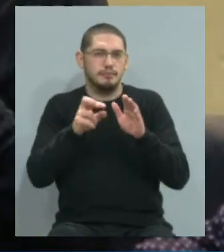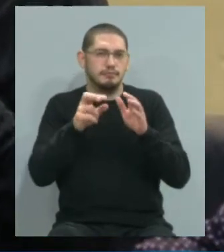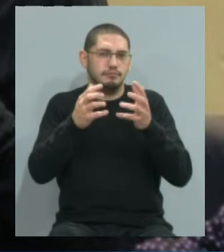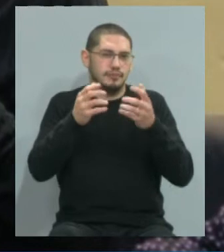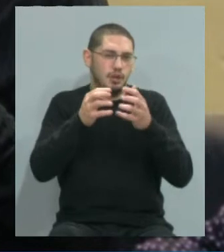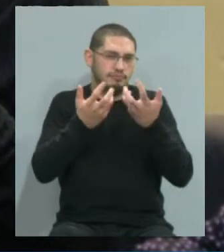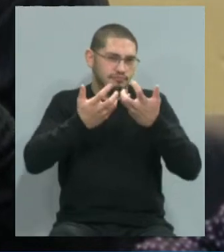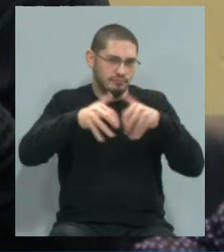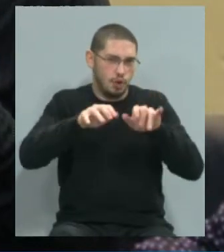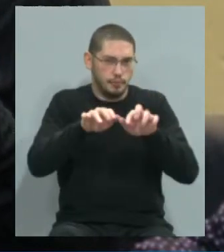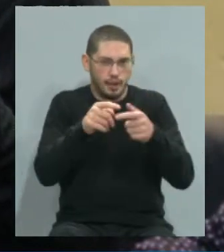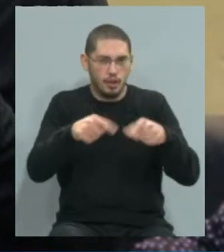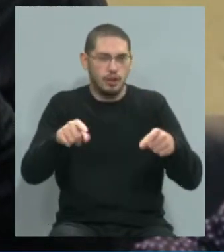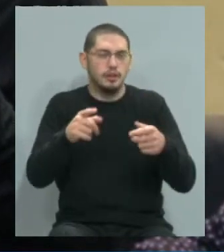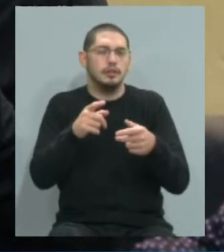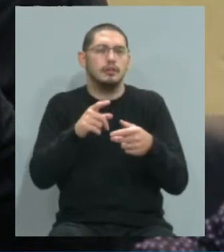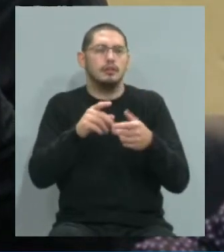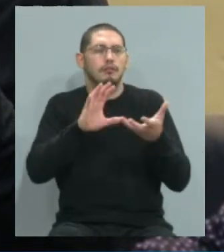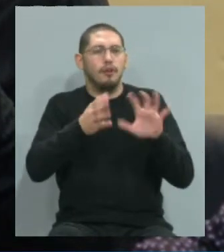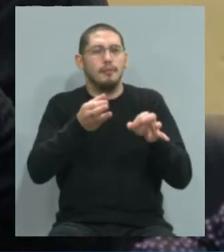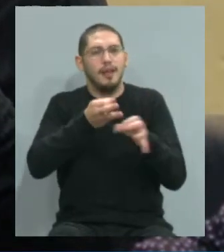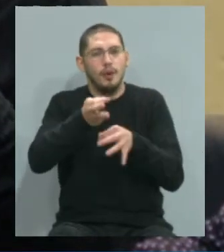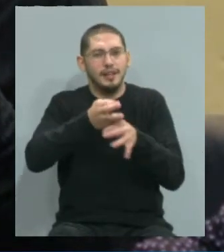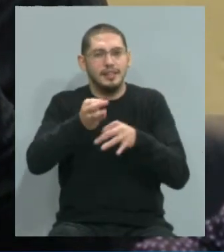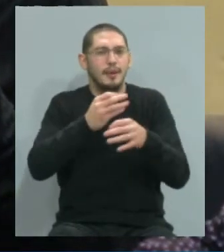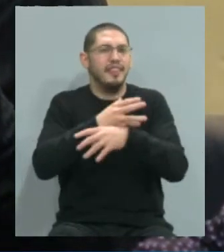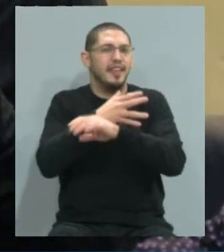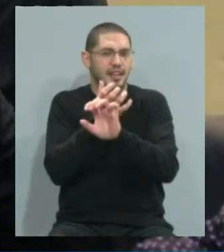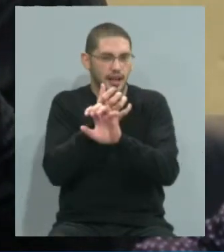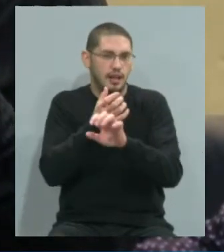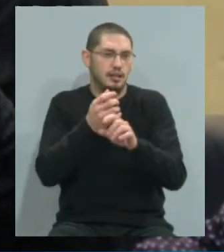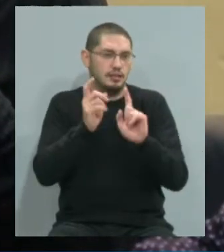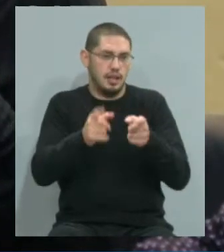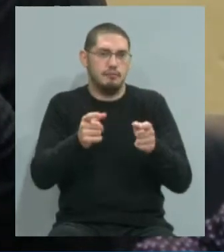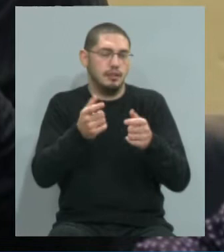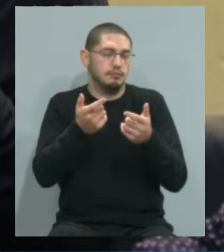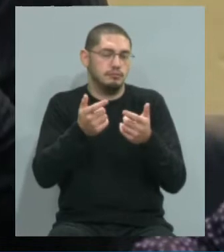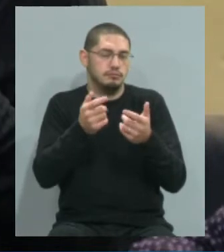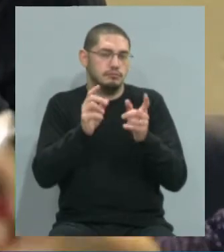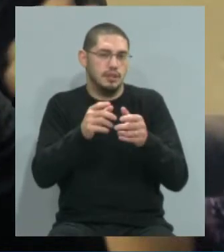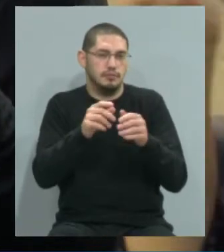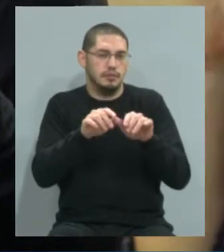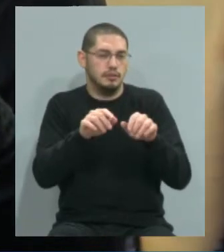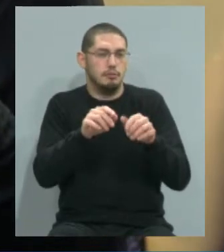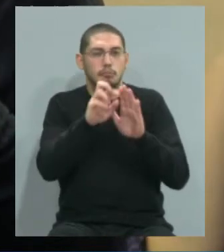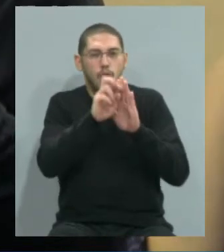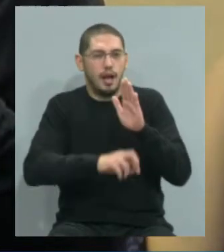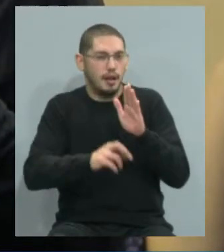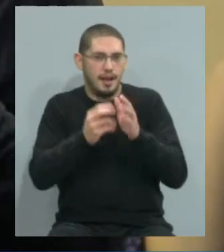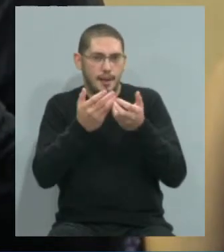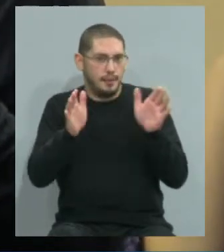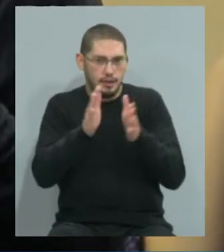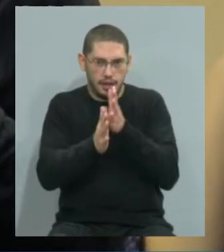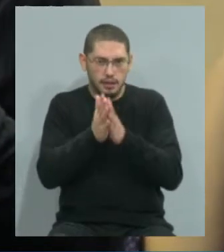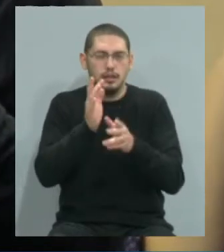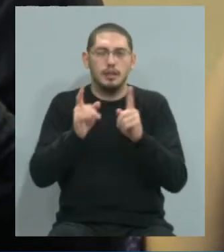promover que los estados tengan formas educativas digitales y que sean de software abierto, y eso va promoviendo también políticas de